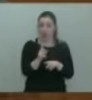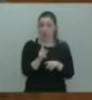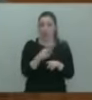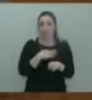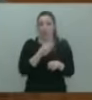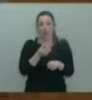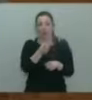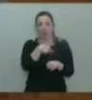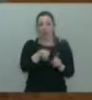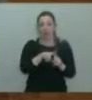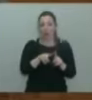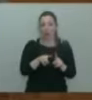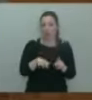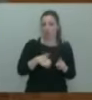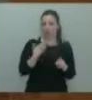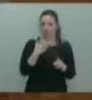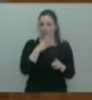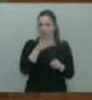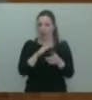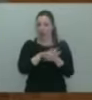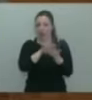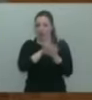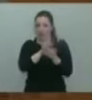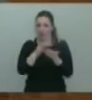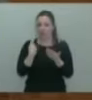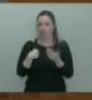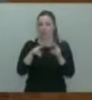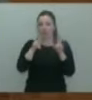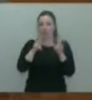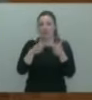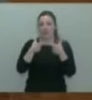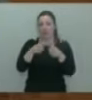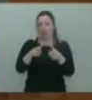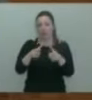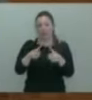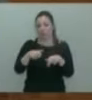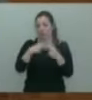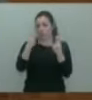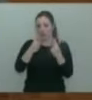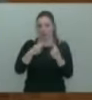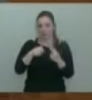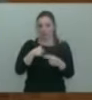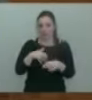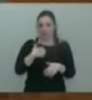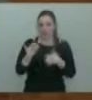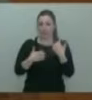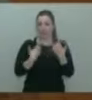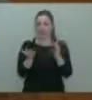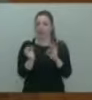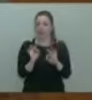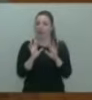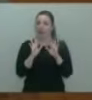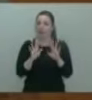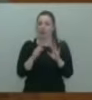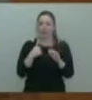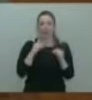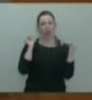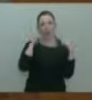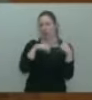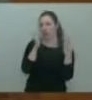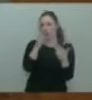por hablar de la gestión indirecta de determinadas partes de los servicios públicos. A mí no me sale ninguno. Pero lo que no estoy de acuerdo